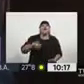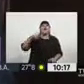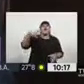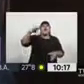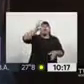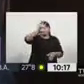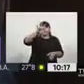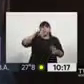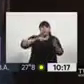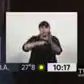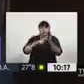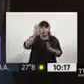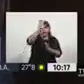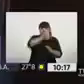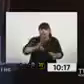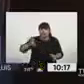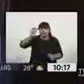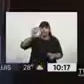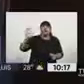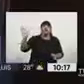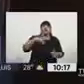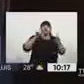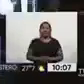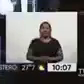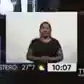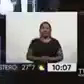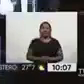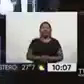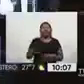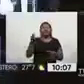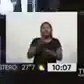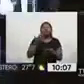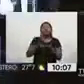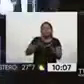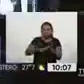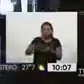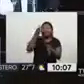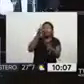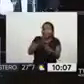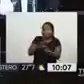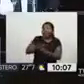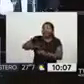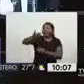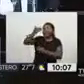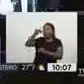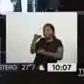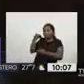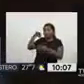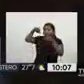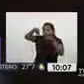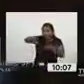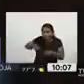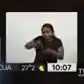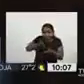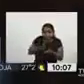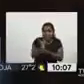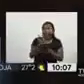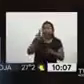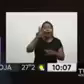del interior y algunas incluso con varias sedes. La educación es, fue y será una